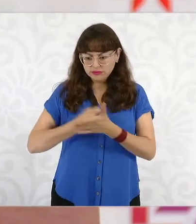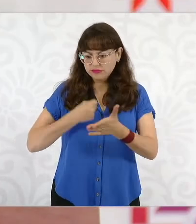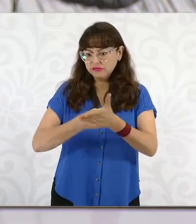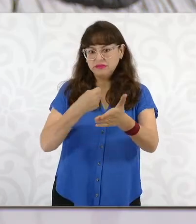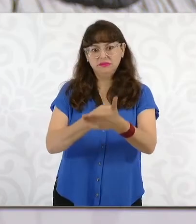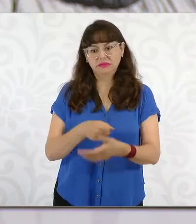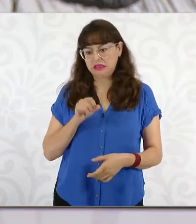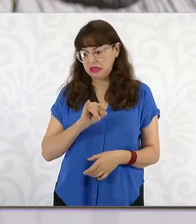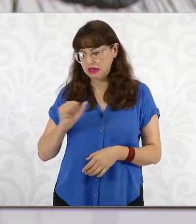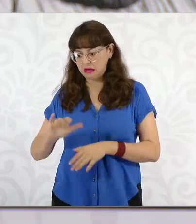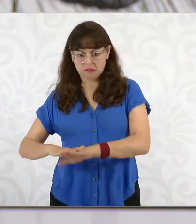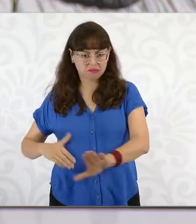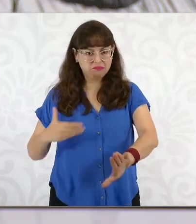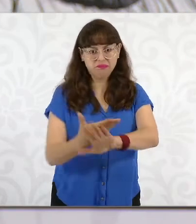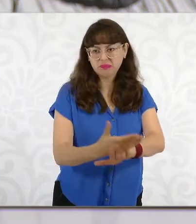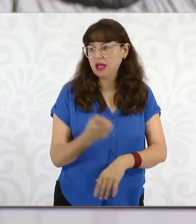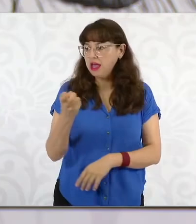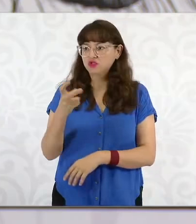¿Qué queremos? Que haya democracia,